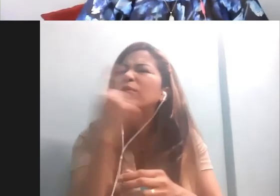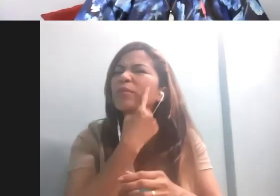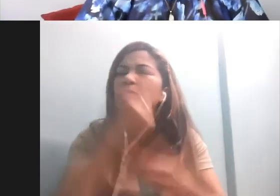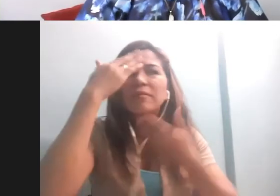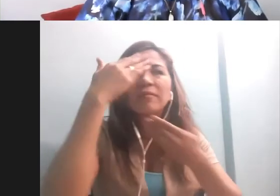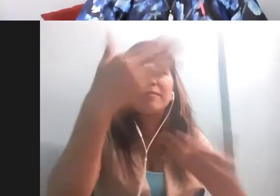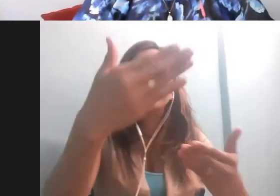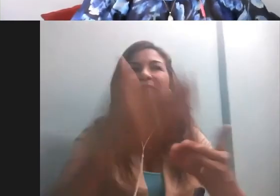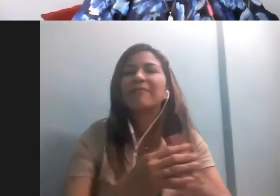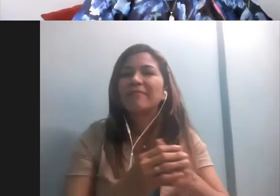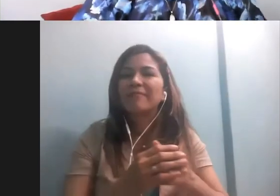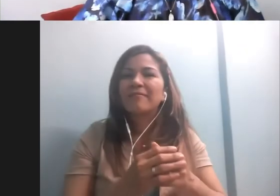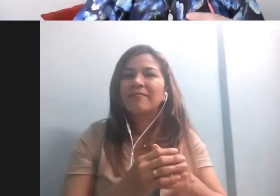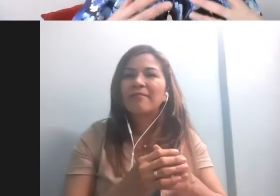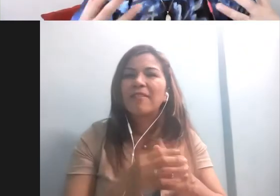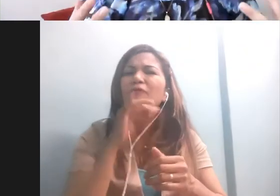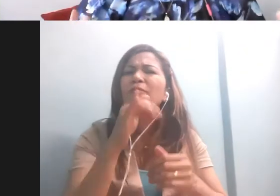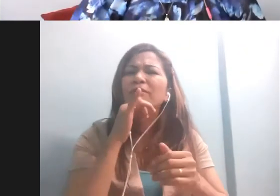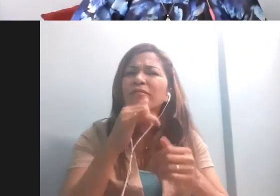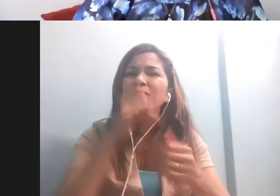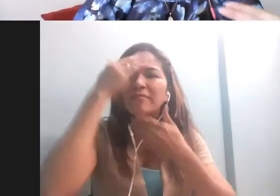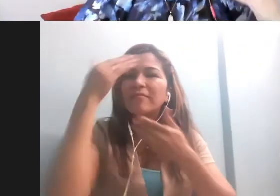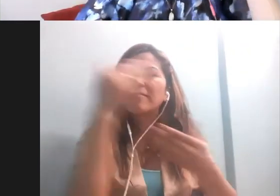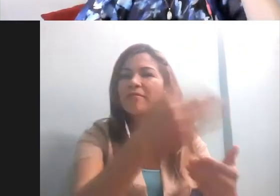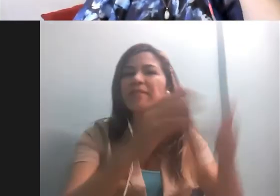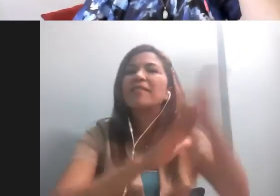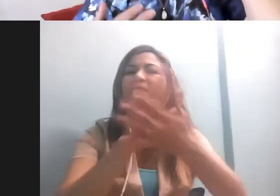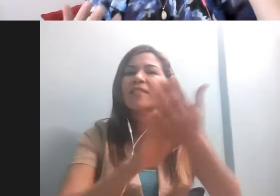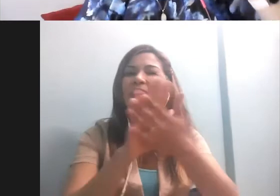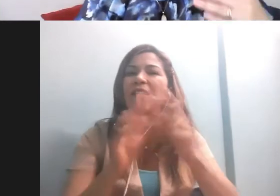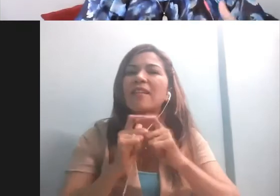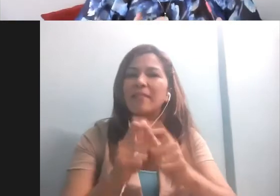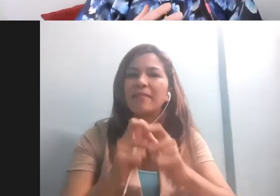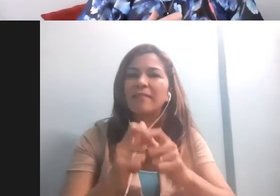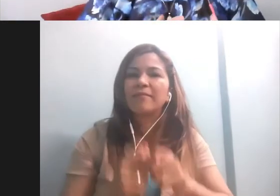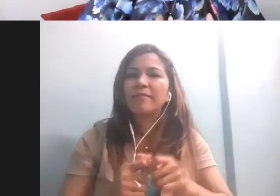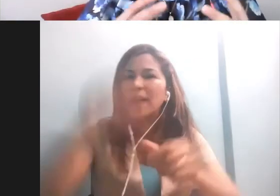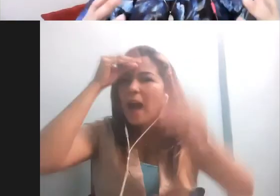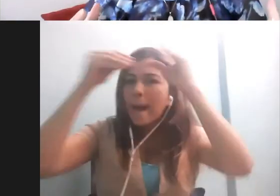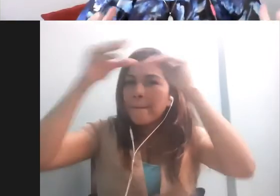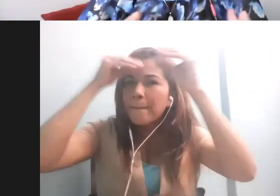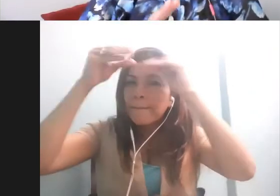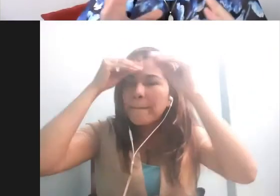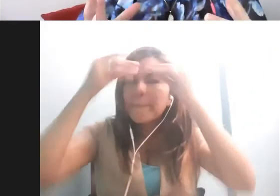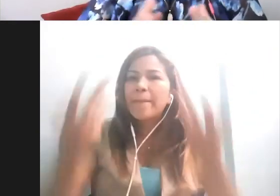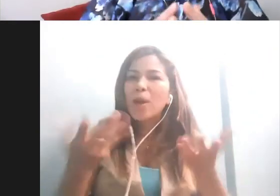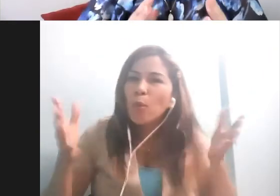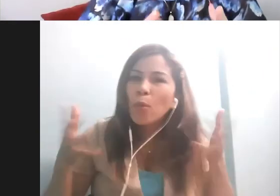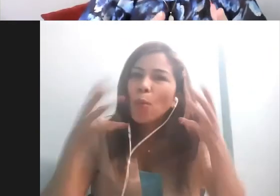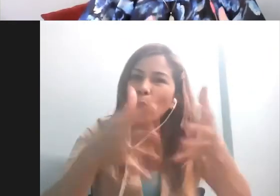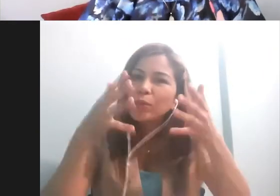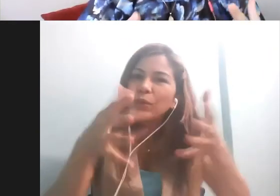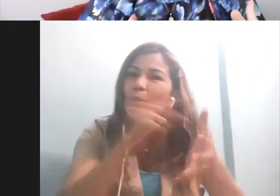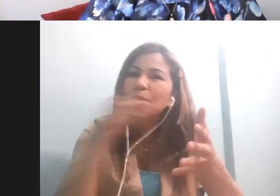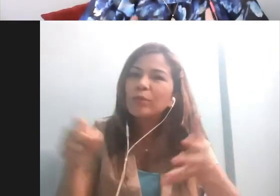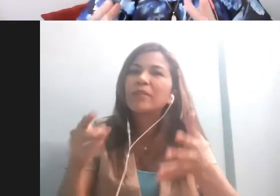espacio en relación a la lengua de señas, al aprenderla, al no tenerle miedo a que si